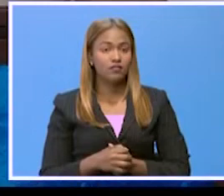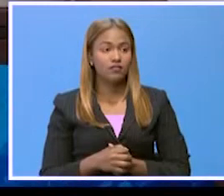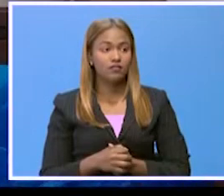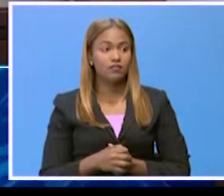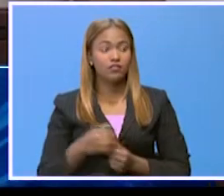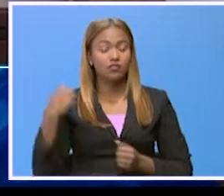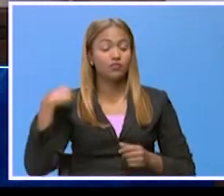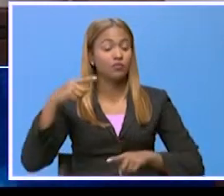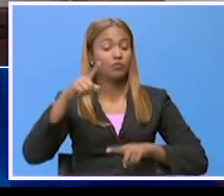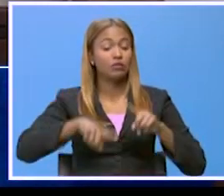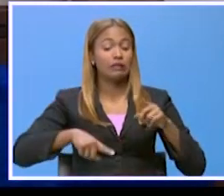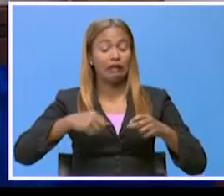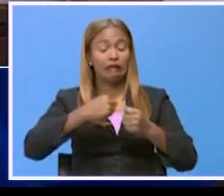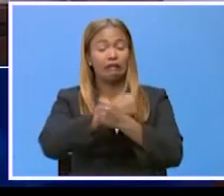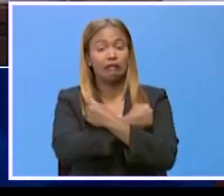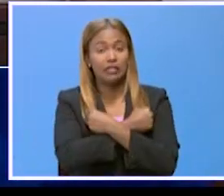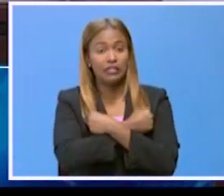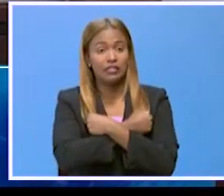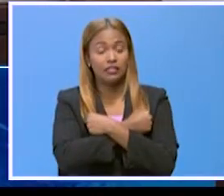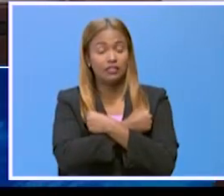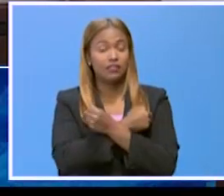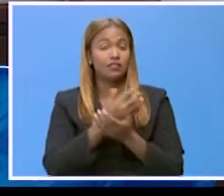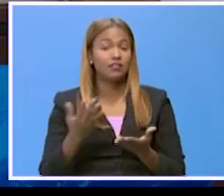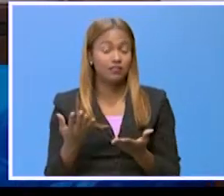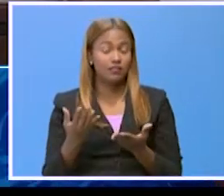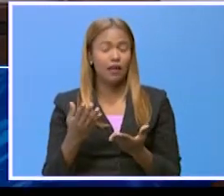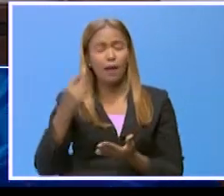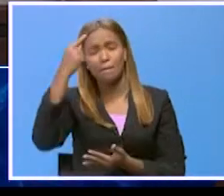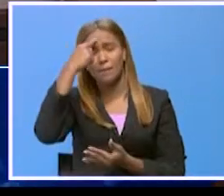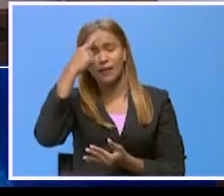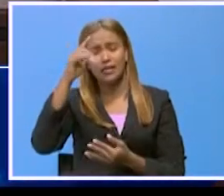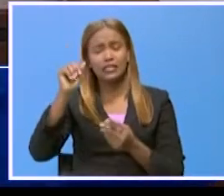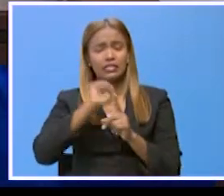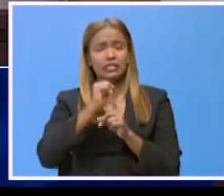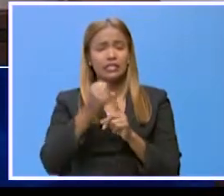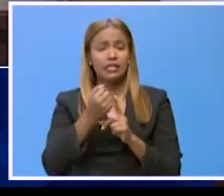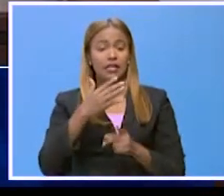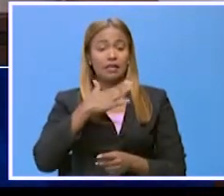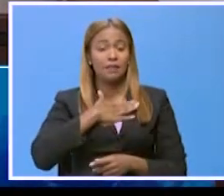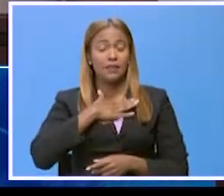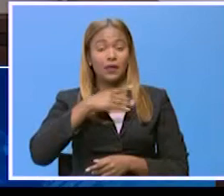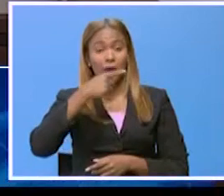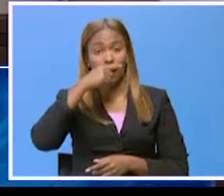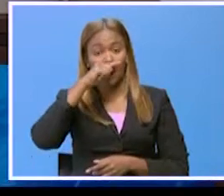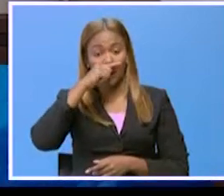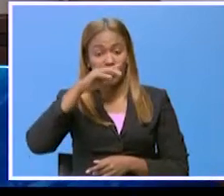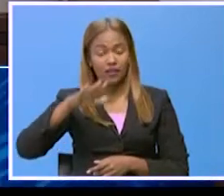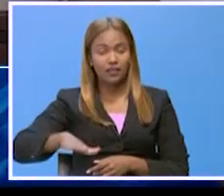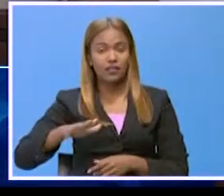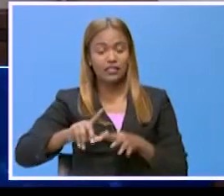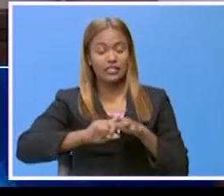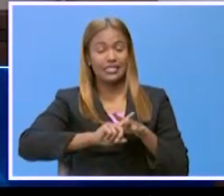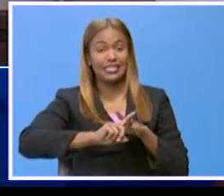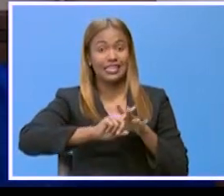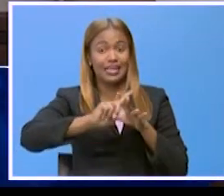no poder abrazarlos pensar en ese momento que mi nieto se escapó